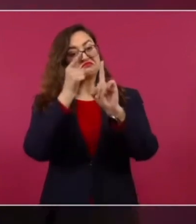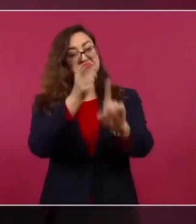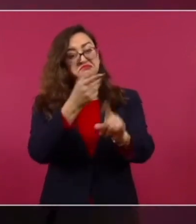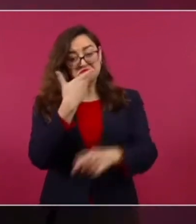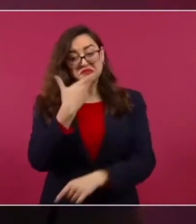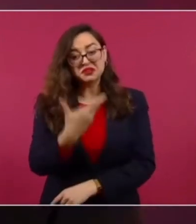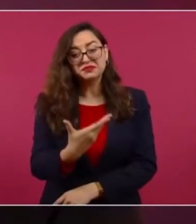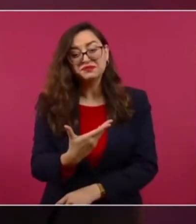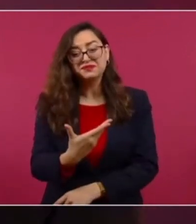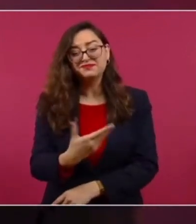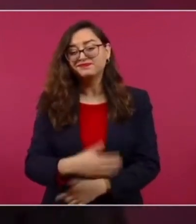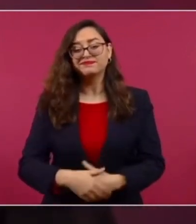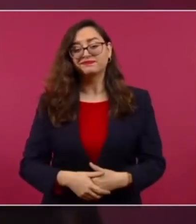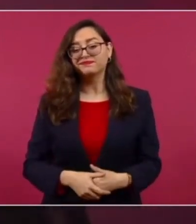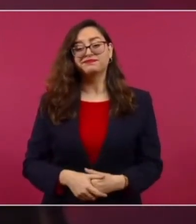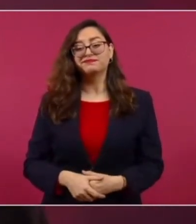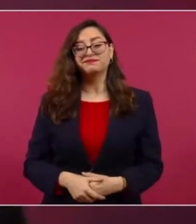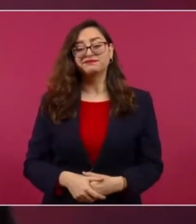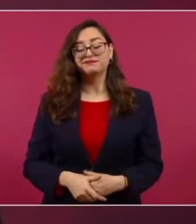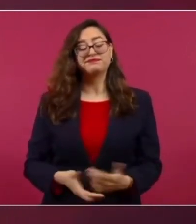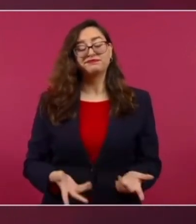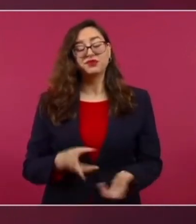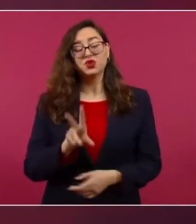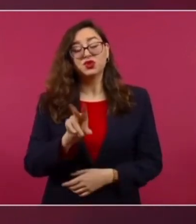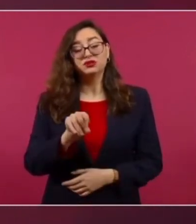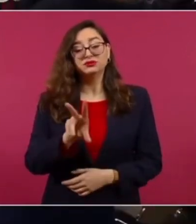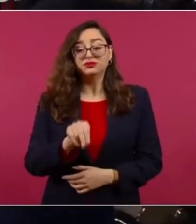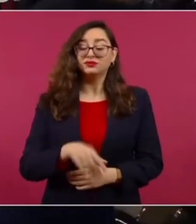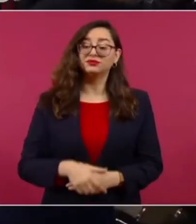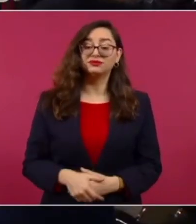Y también demuestra que no